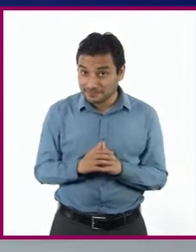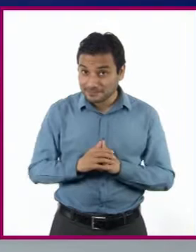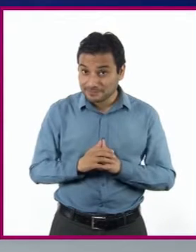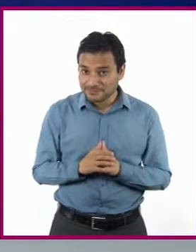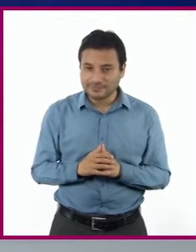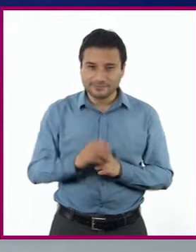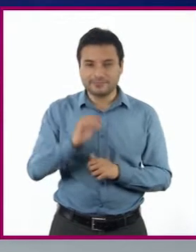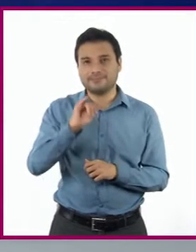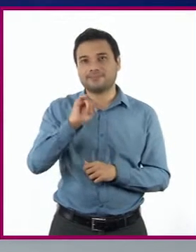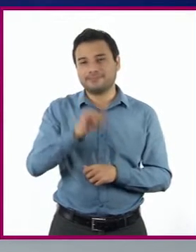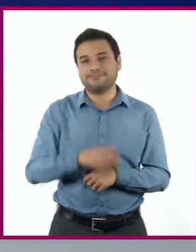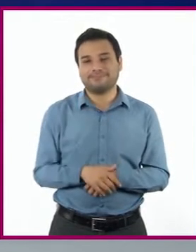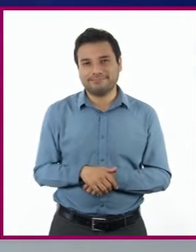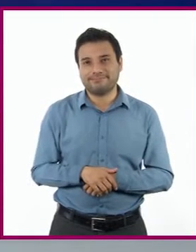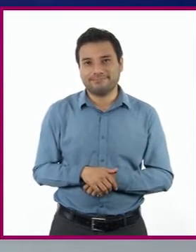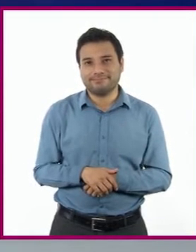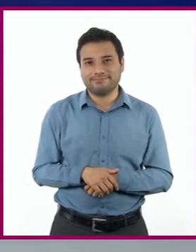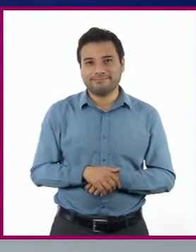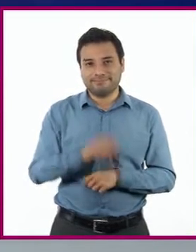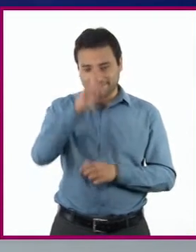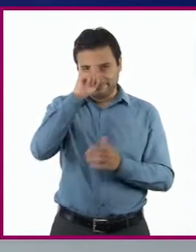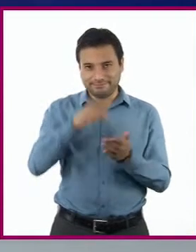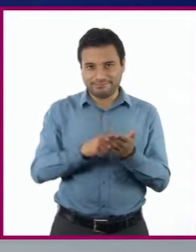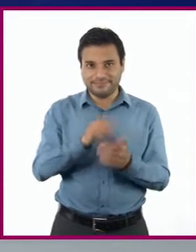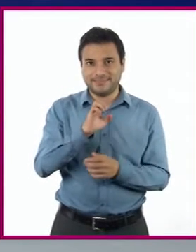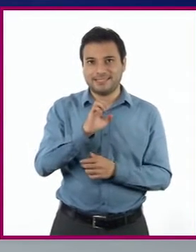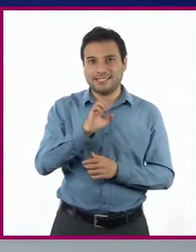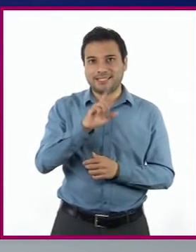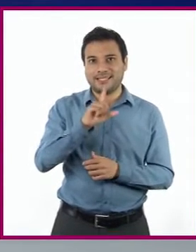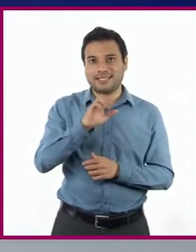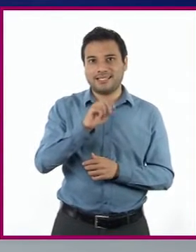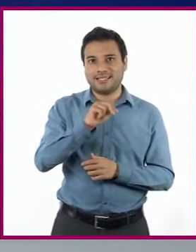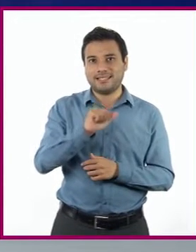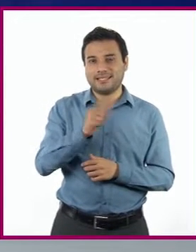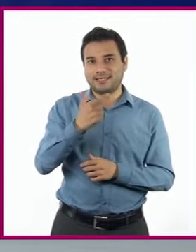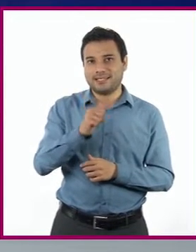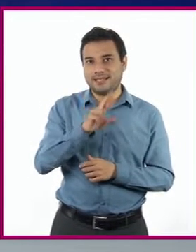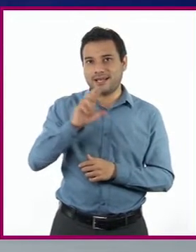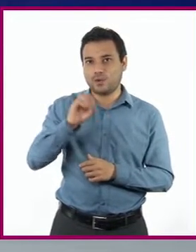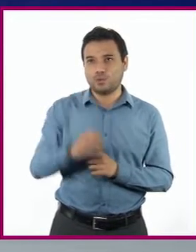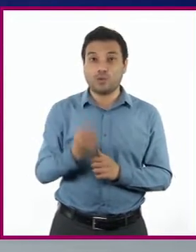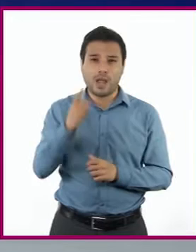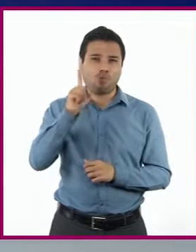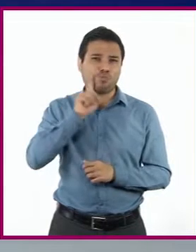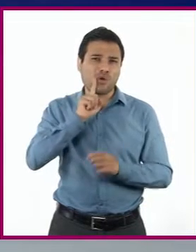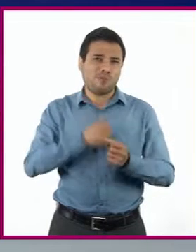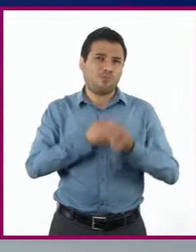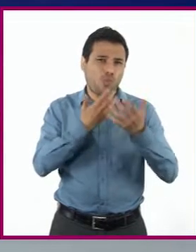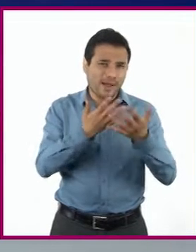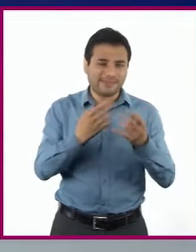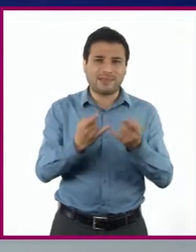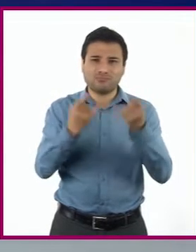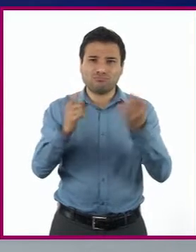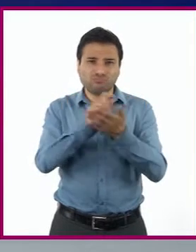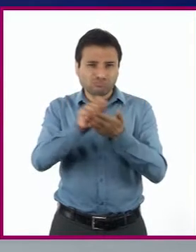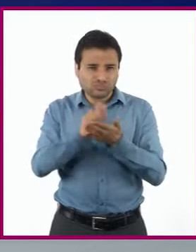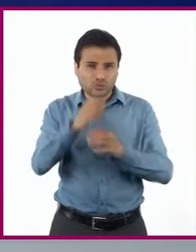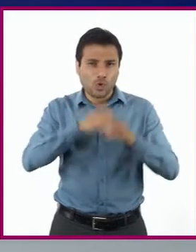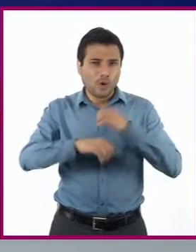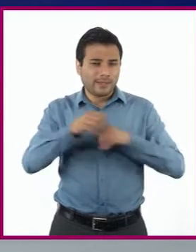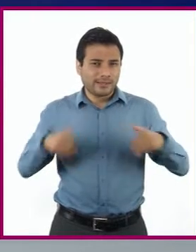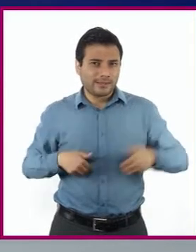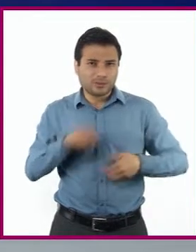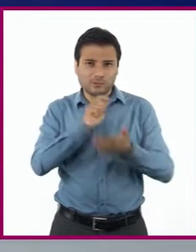sí. Me imagino que te refieres a la gran Elena Garro, una de las poetas, narradoras y dramaturgas